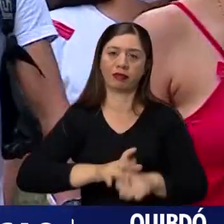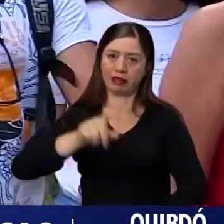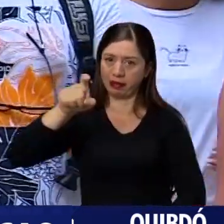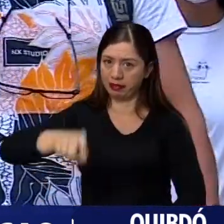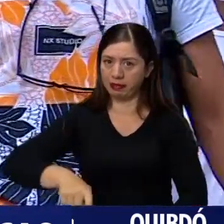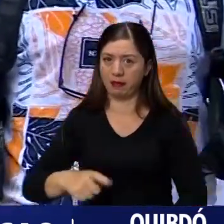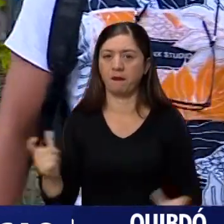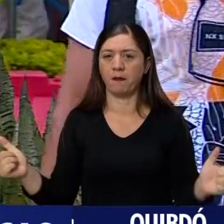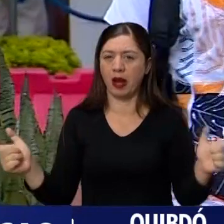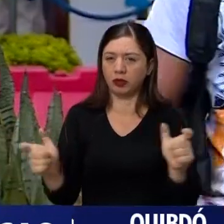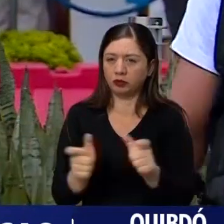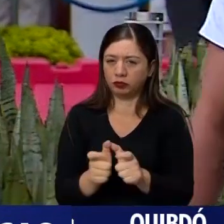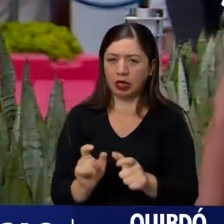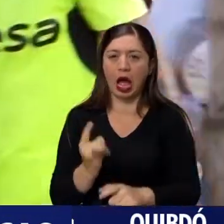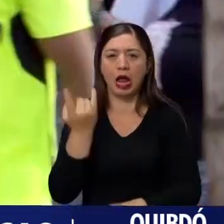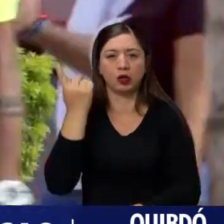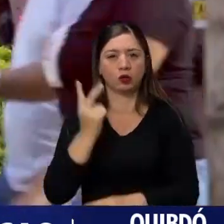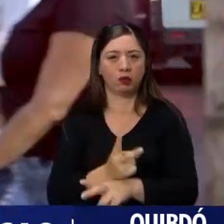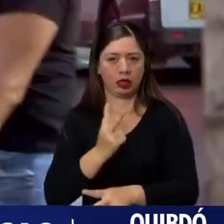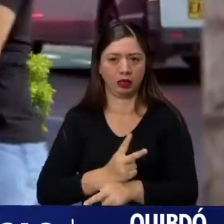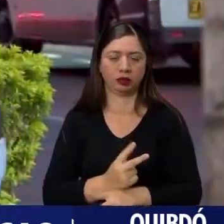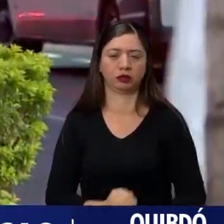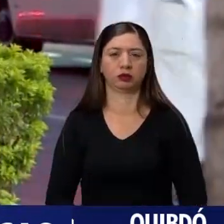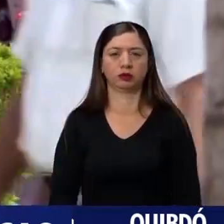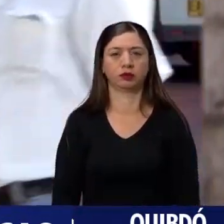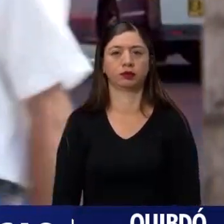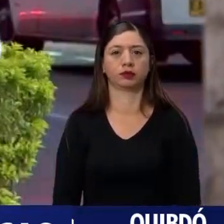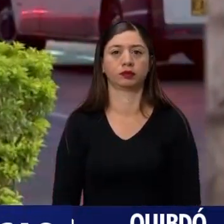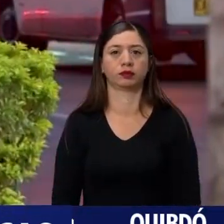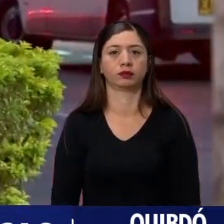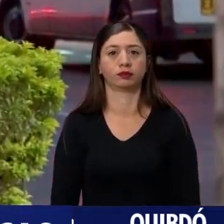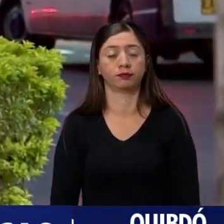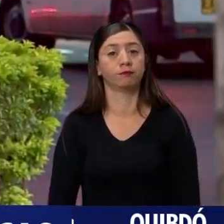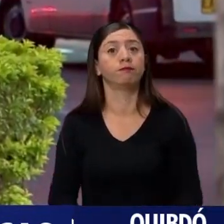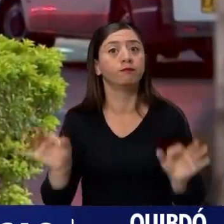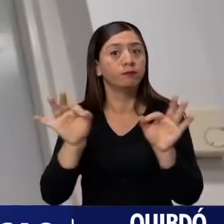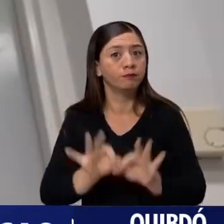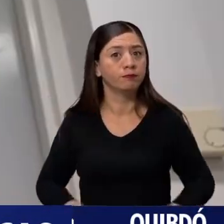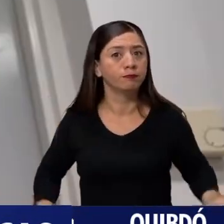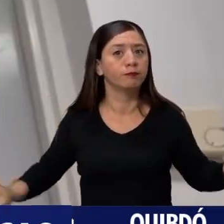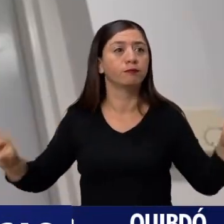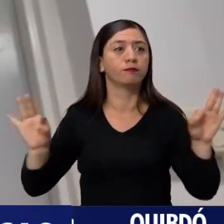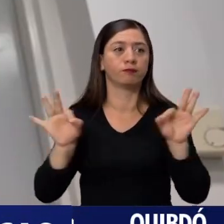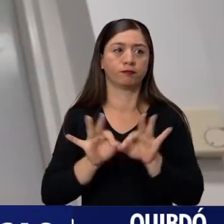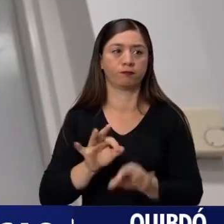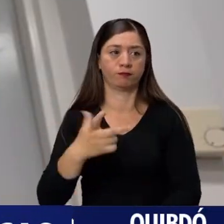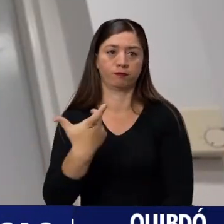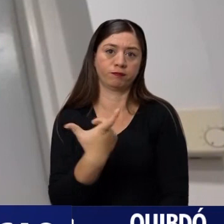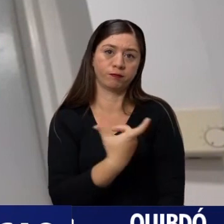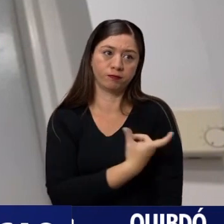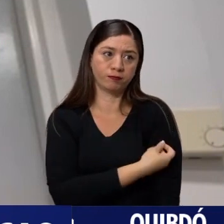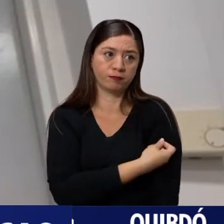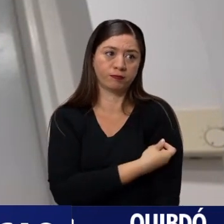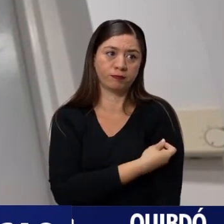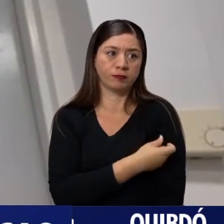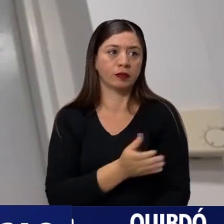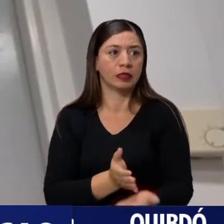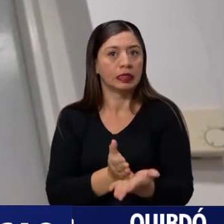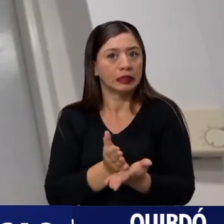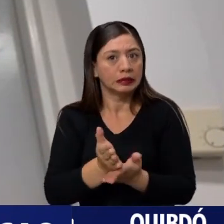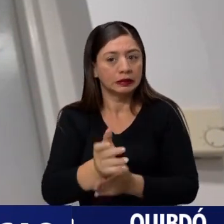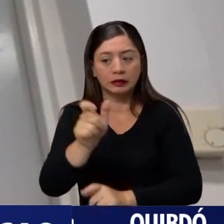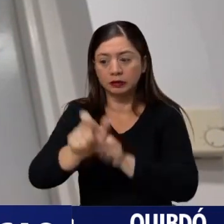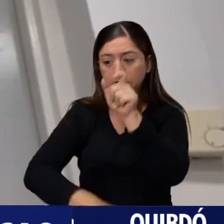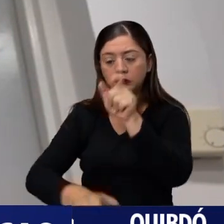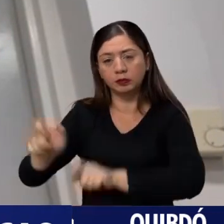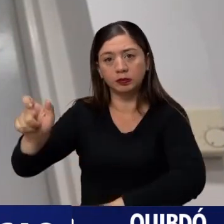para disminuir los riesgos. Por esto, cobra mayor importancia el uso de las vacunas y mantener su población